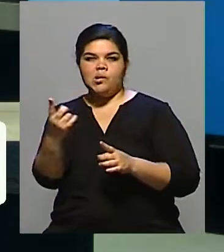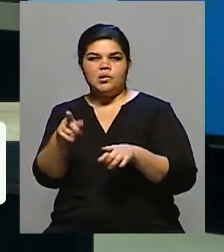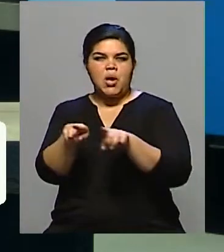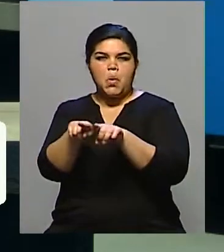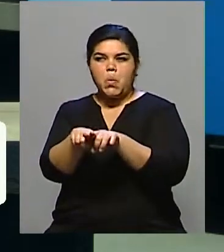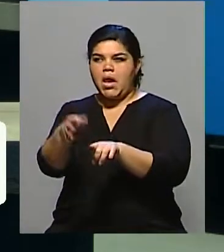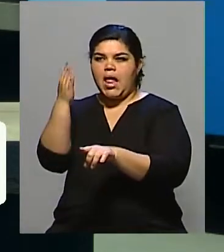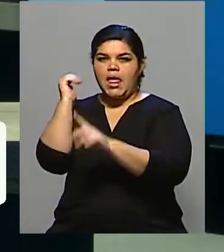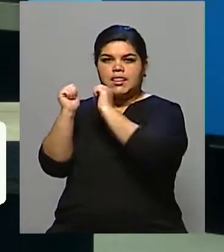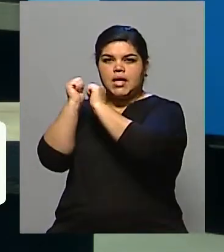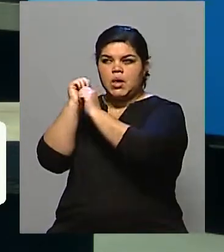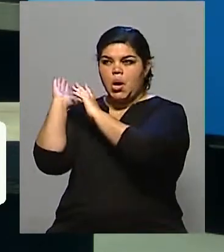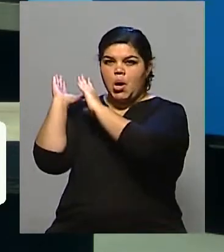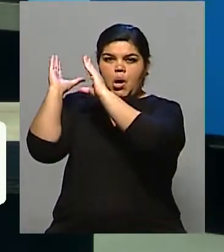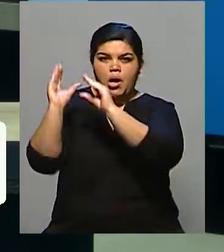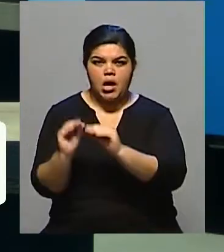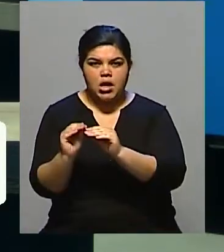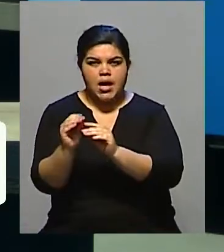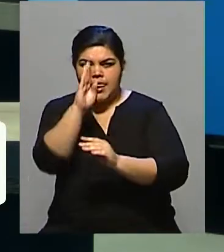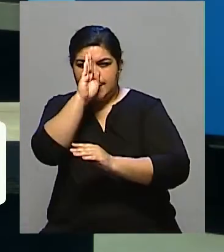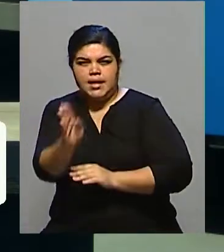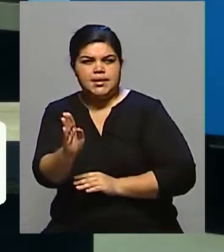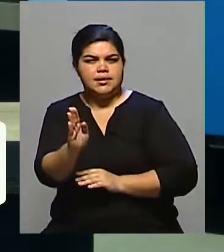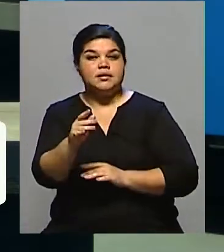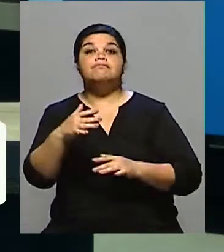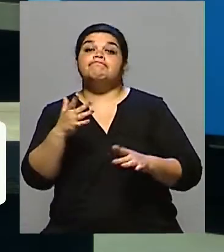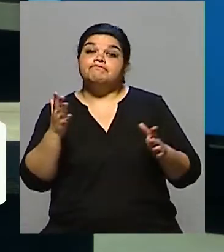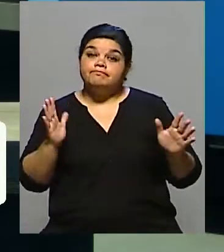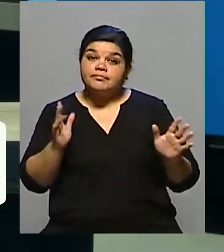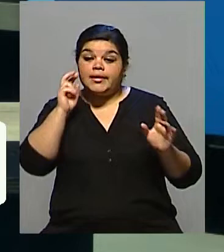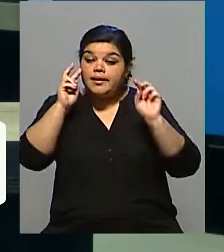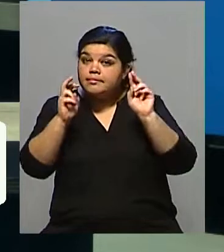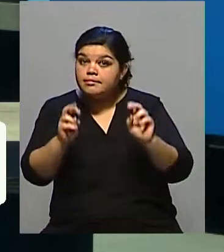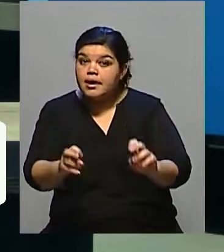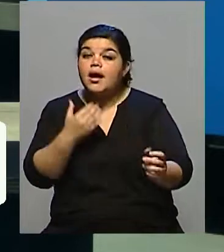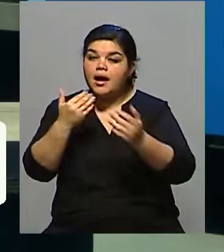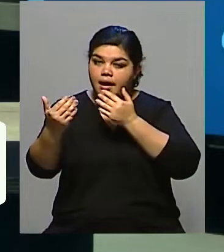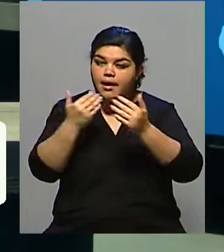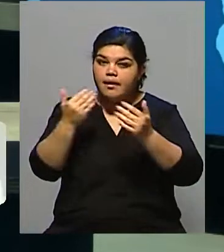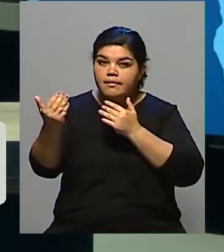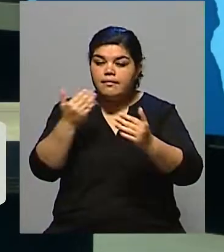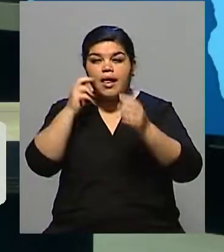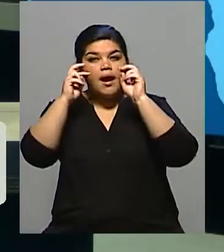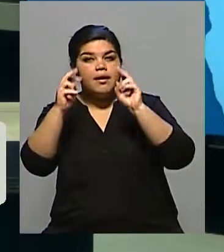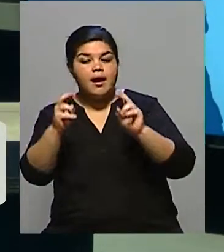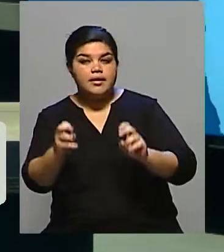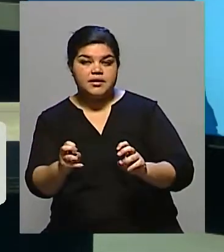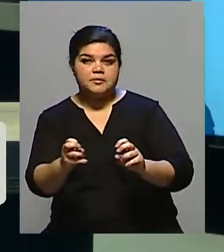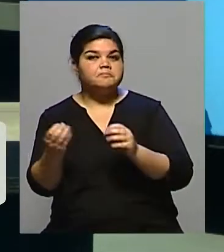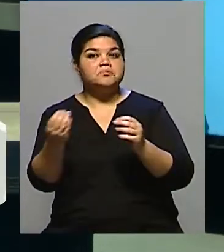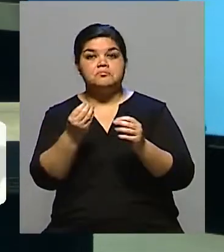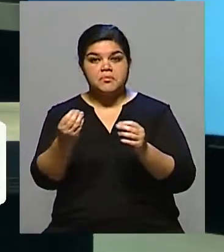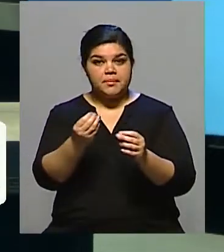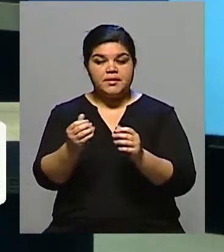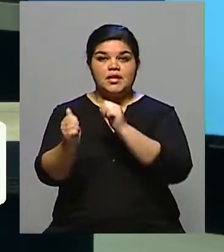estar hablando. Vamos a ver si realmente es así, cómo se da esa percepción, teniendo en cuenta sobre todo que a lo largo de